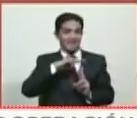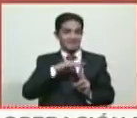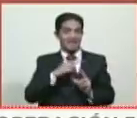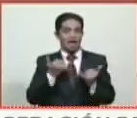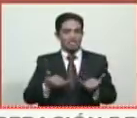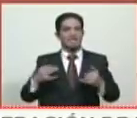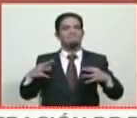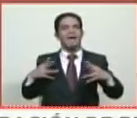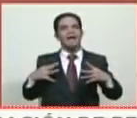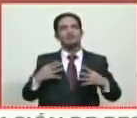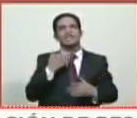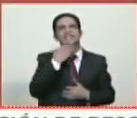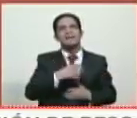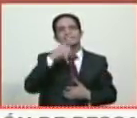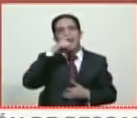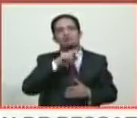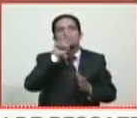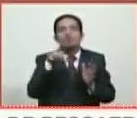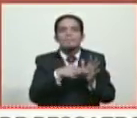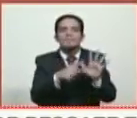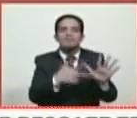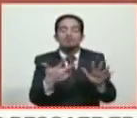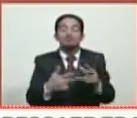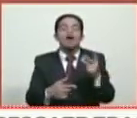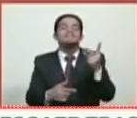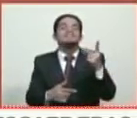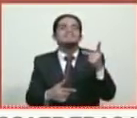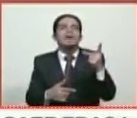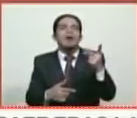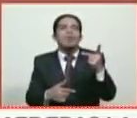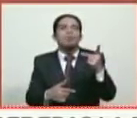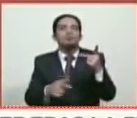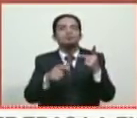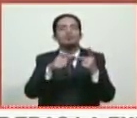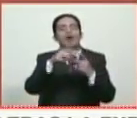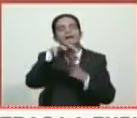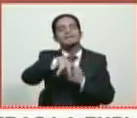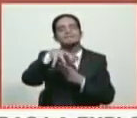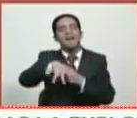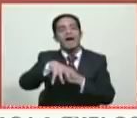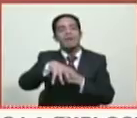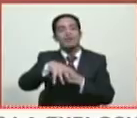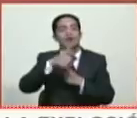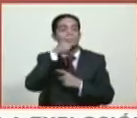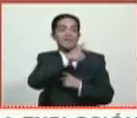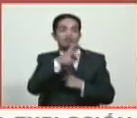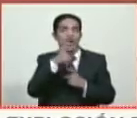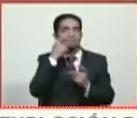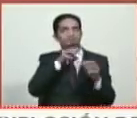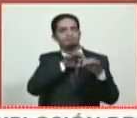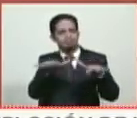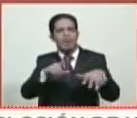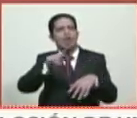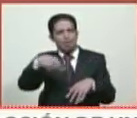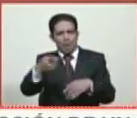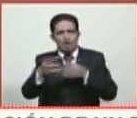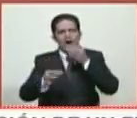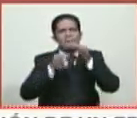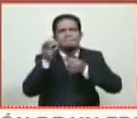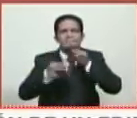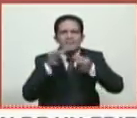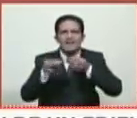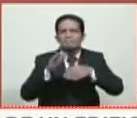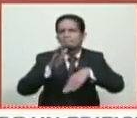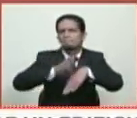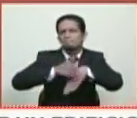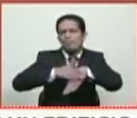vacaciones decembrinas del año 2018 en el segundo estado con mayor cantidad de desplazamientos, y luego vamos a explicar cuál fue la